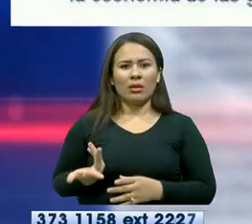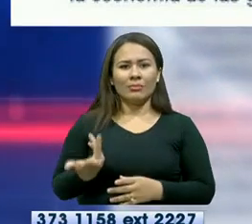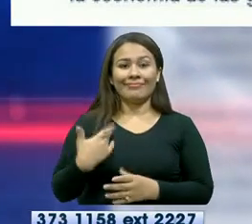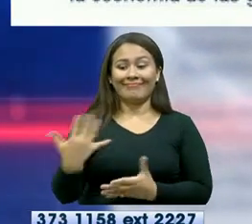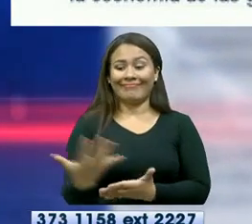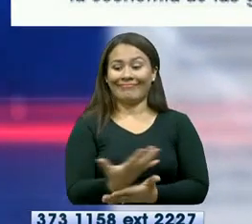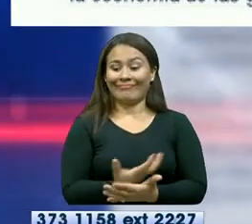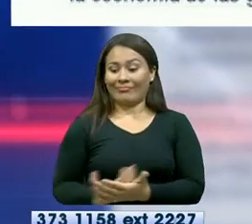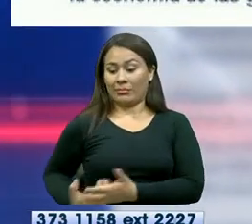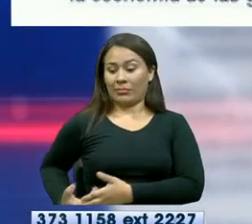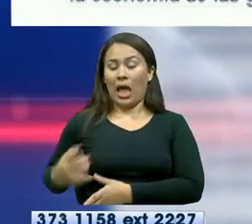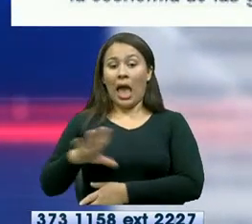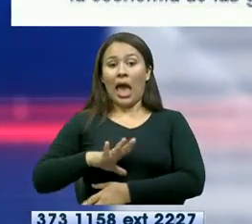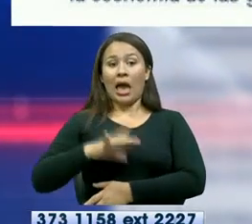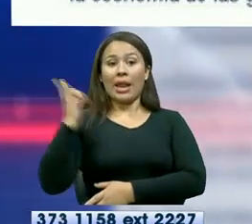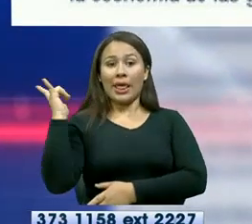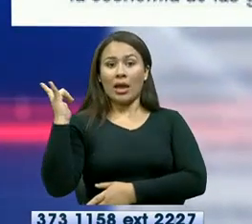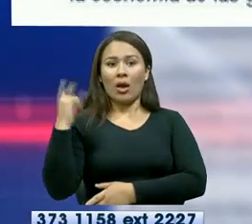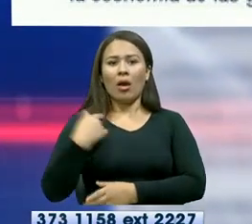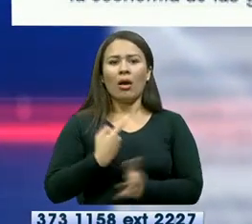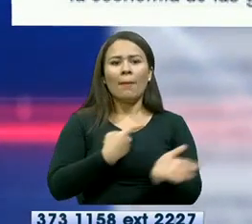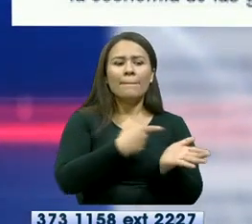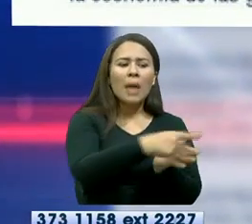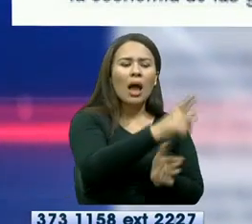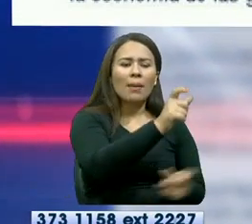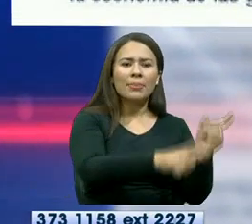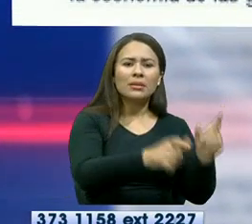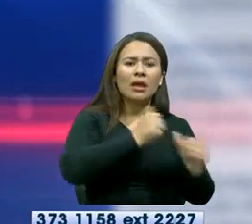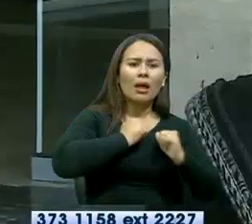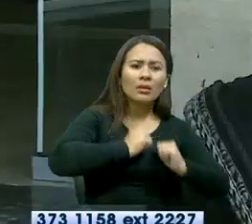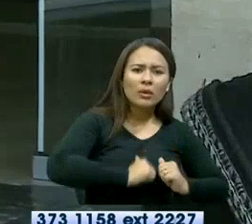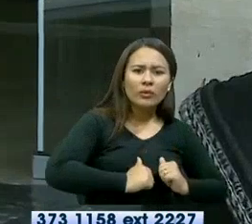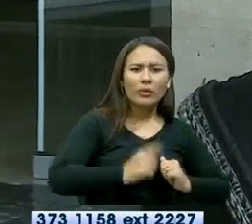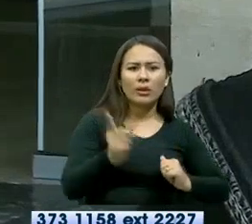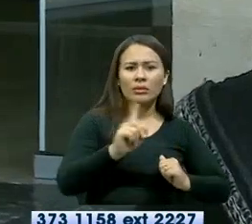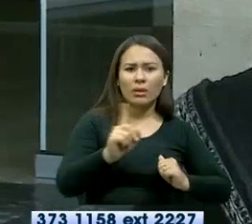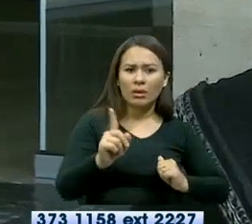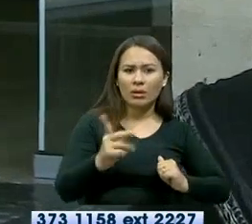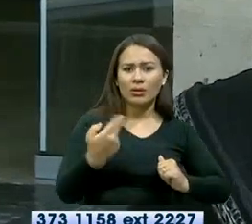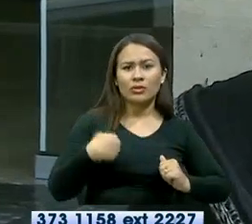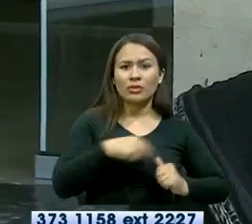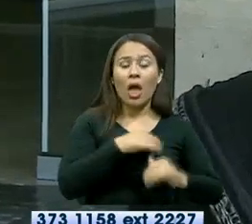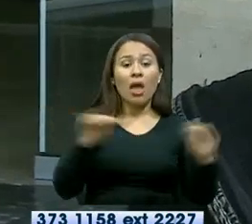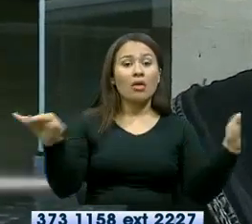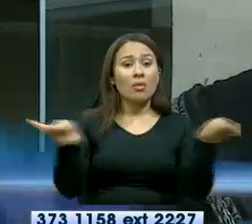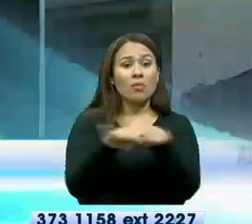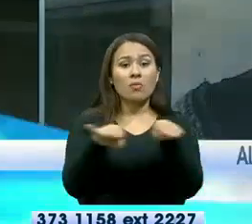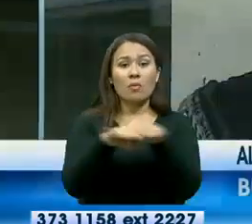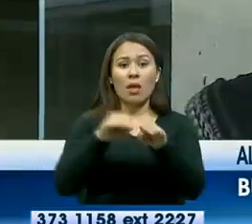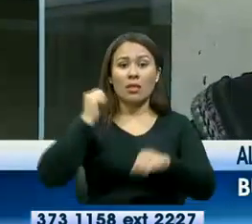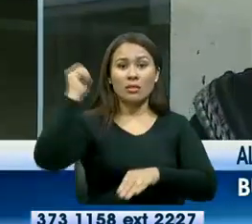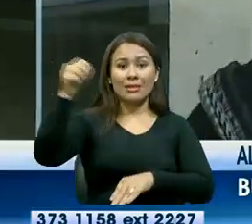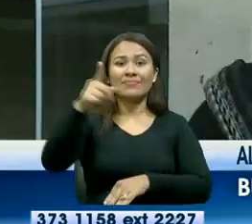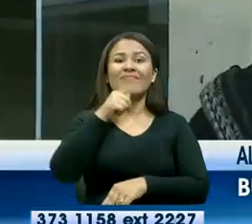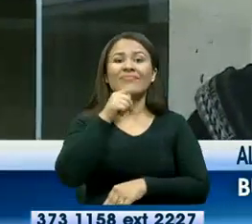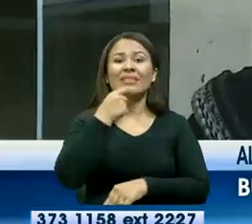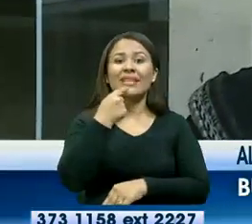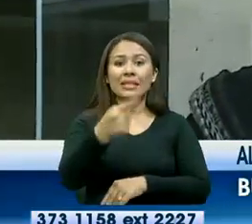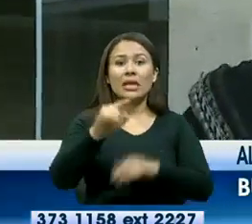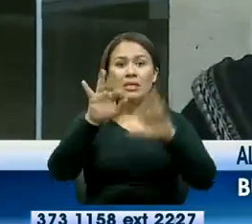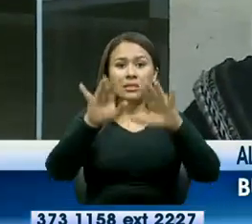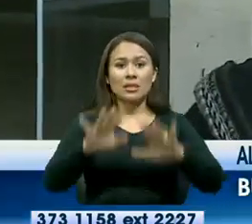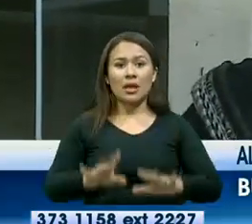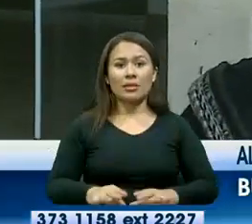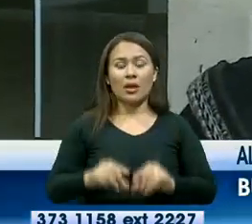beneficios para las élites que sean pagados con el sacrificio de la mayoría. Y así lo ratifica quien está al frente de la secretaría del